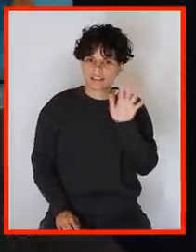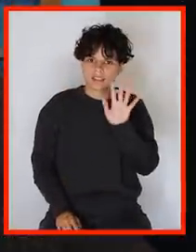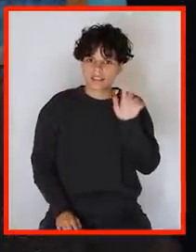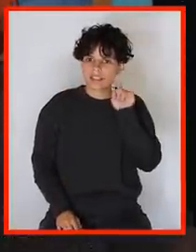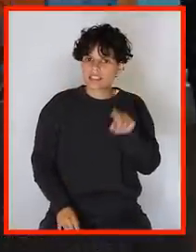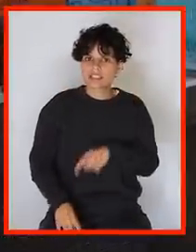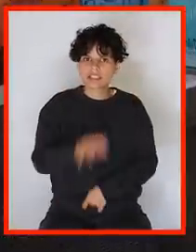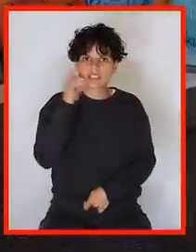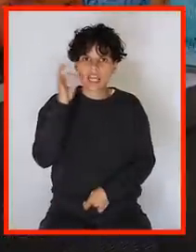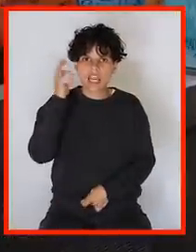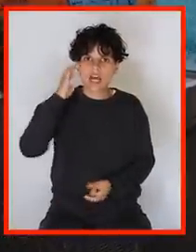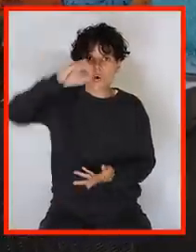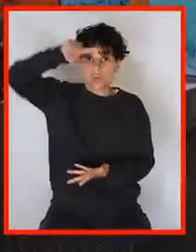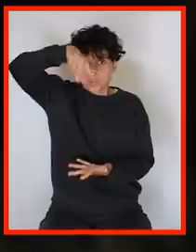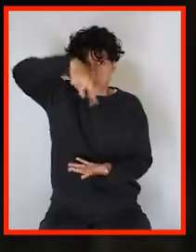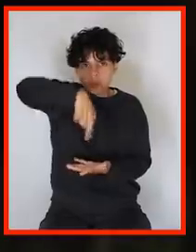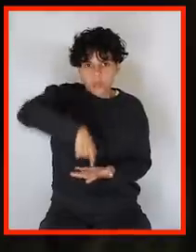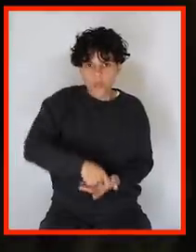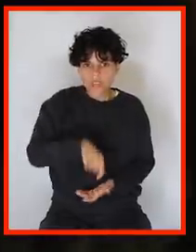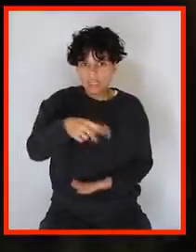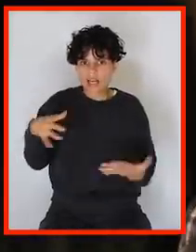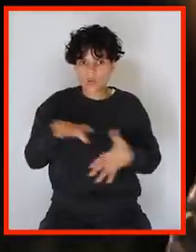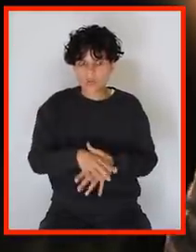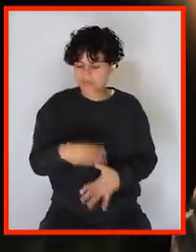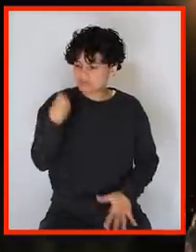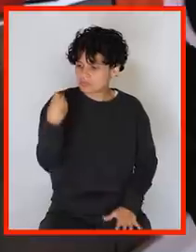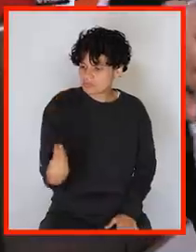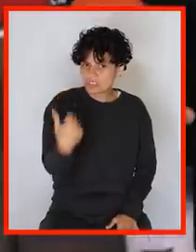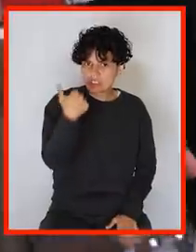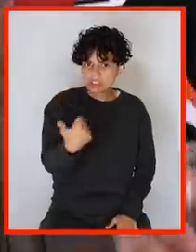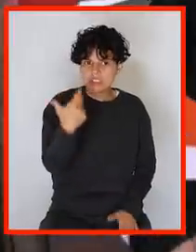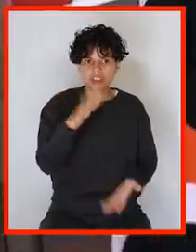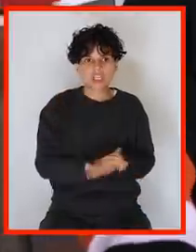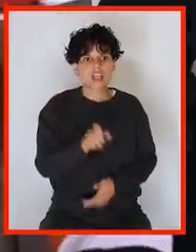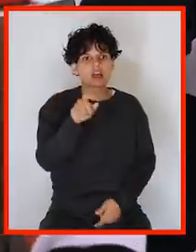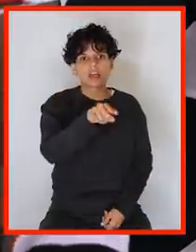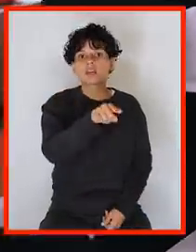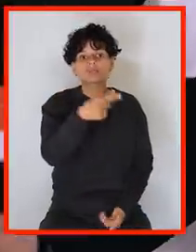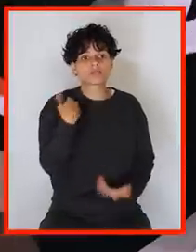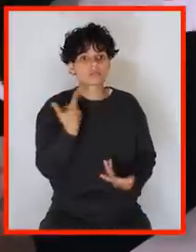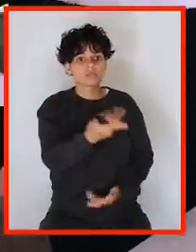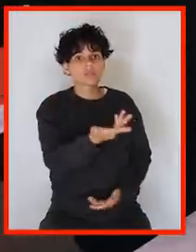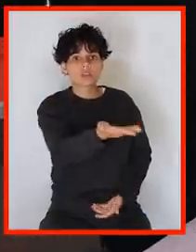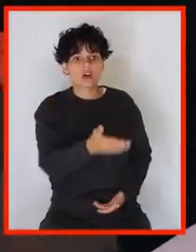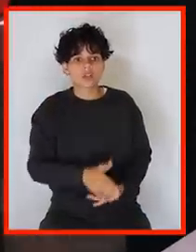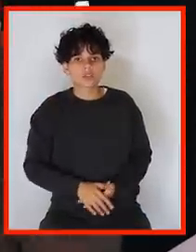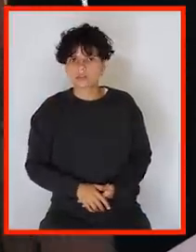La turbochela en la junta, weón. Para bajar la cerveza. Oye, ¿tiene que hacerle al Julio ahora? No, si yo